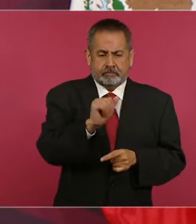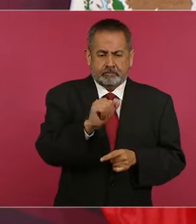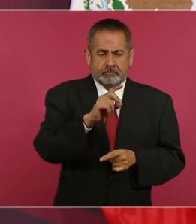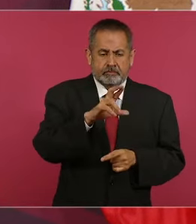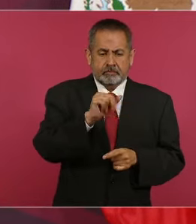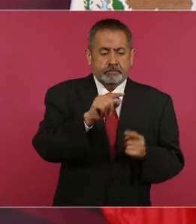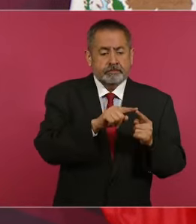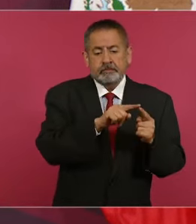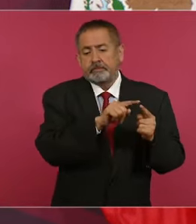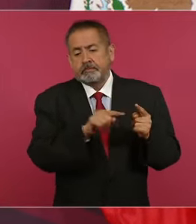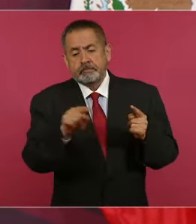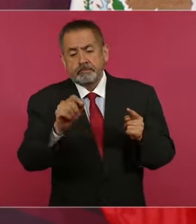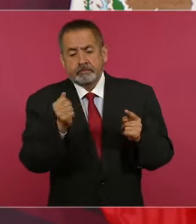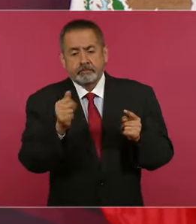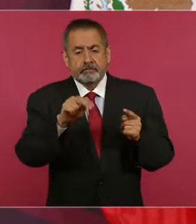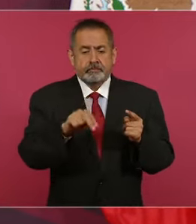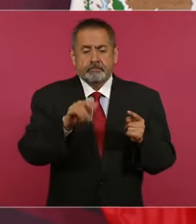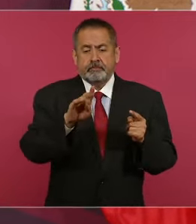Blas.